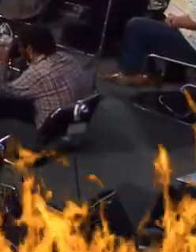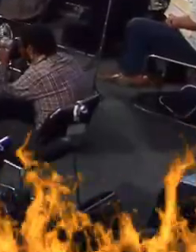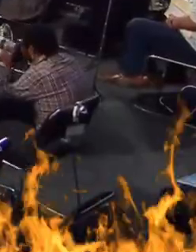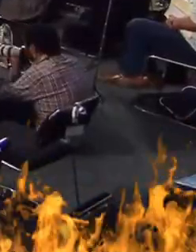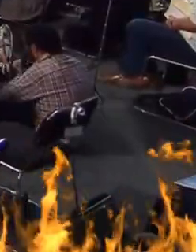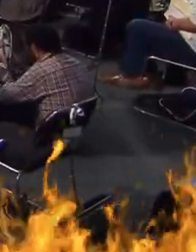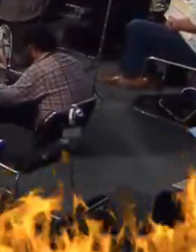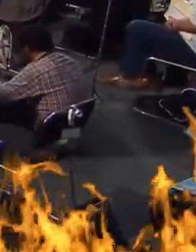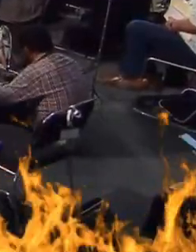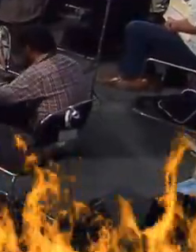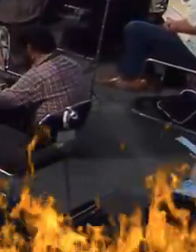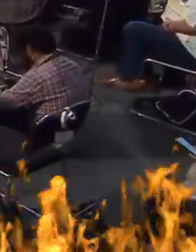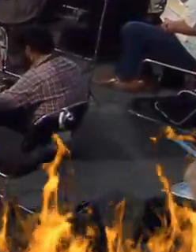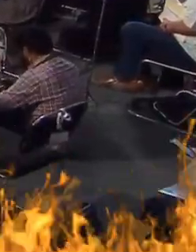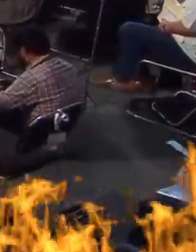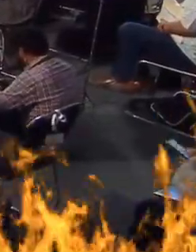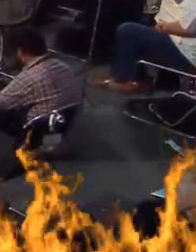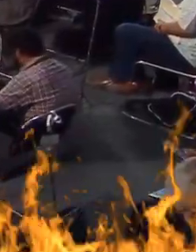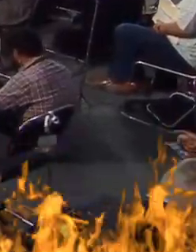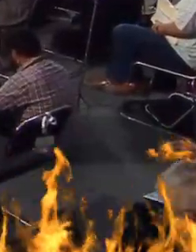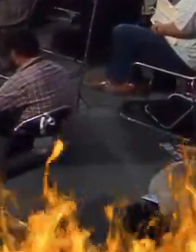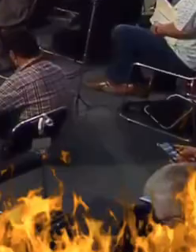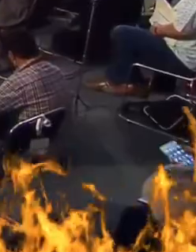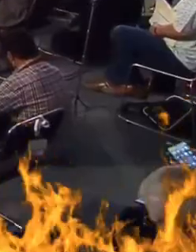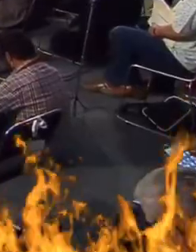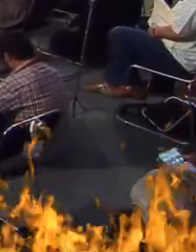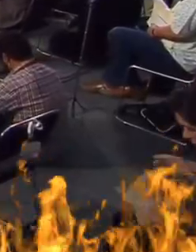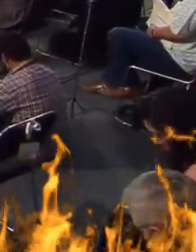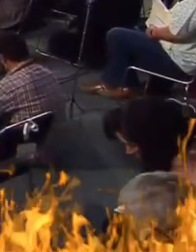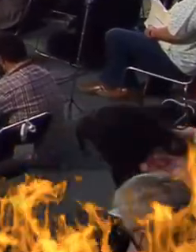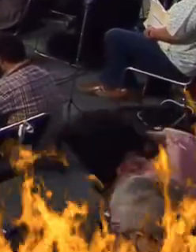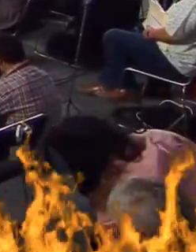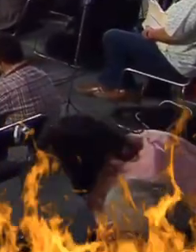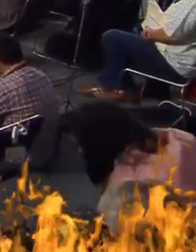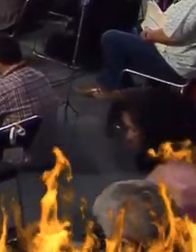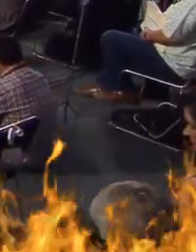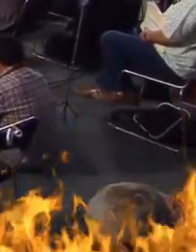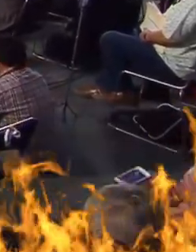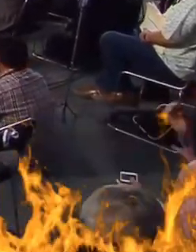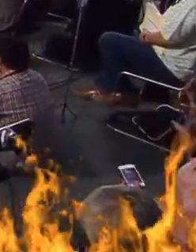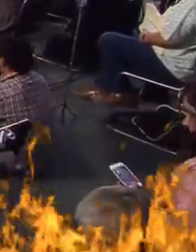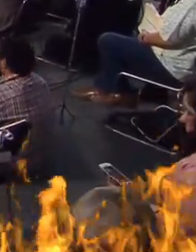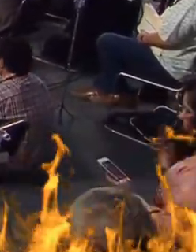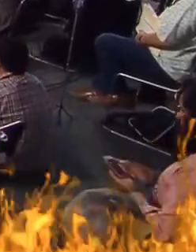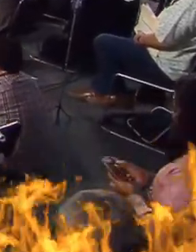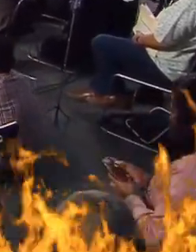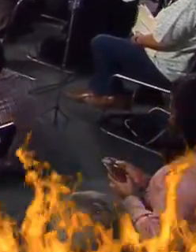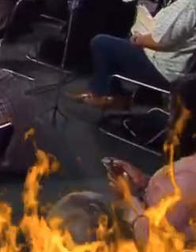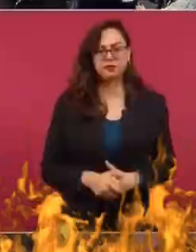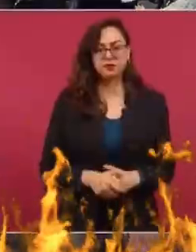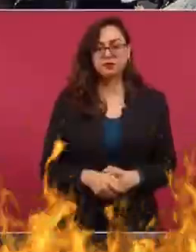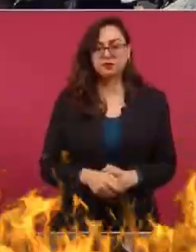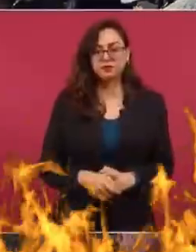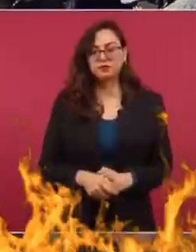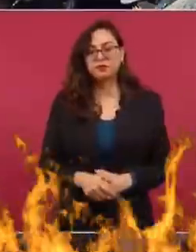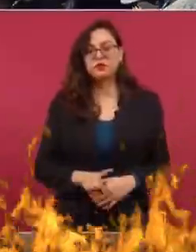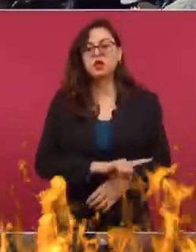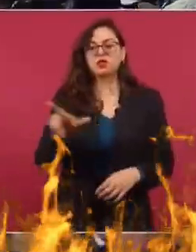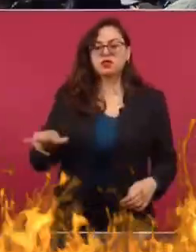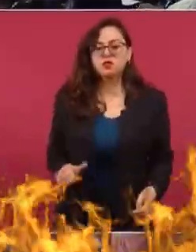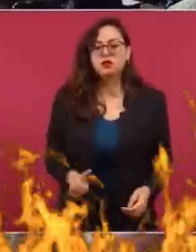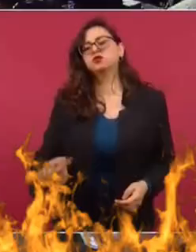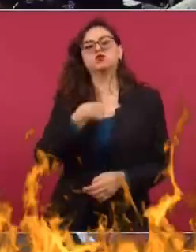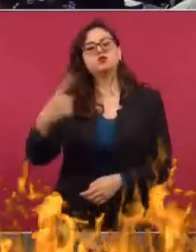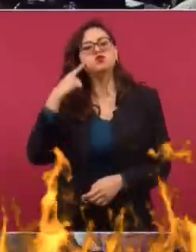Porque han querido crear eso con los medios. Entonces después me entero que la compañera que insistentemente estaba